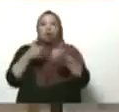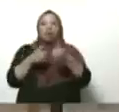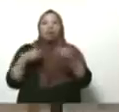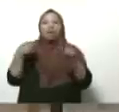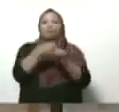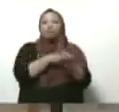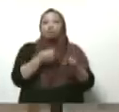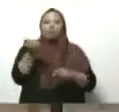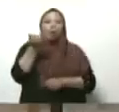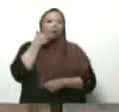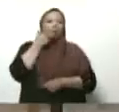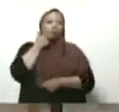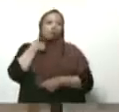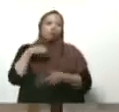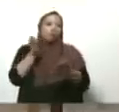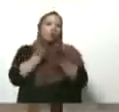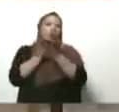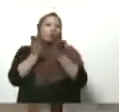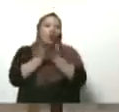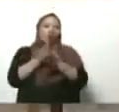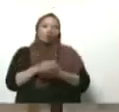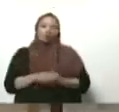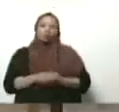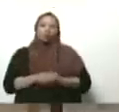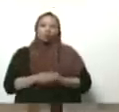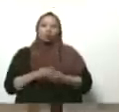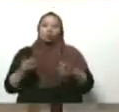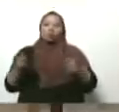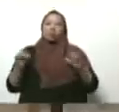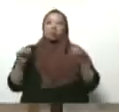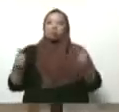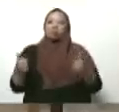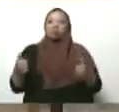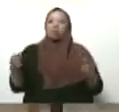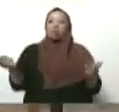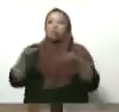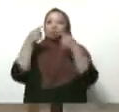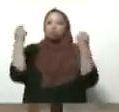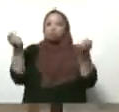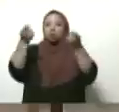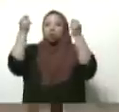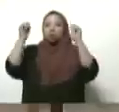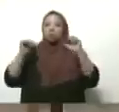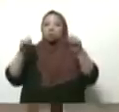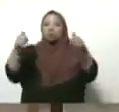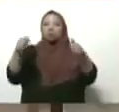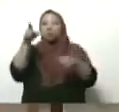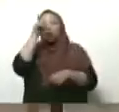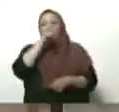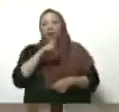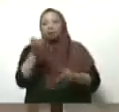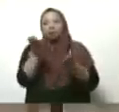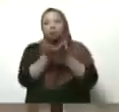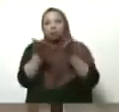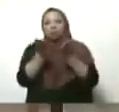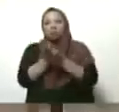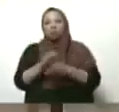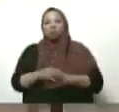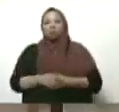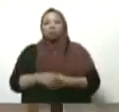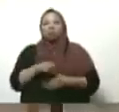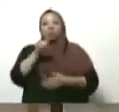que significó ese impacto que tuvimos a principios de año de lanzar esta campaña se han realizado